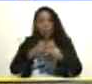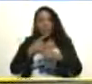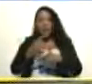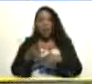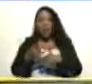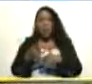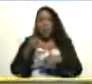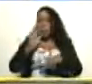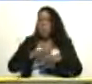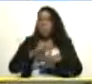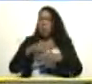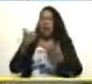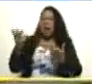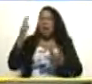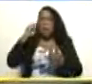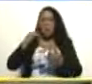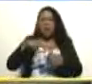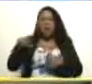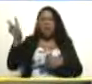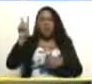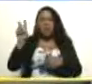cuestionar que fuera bolivariana Venezuela.